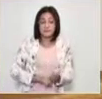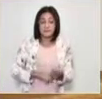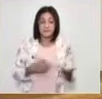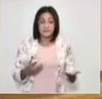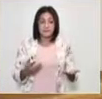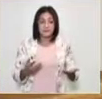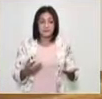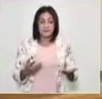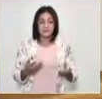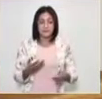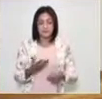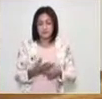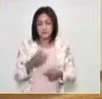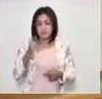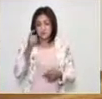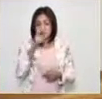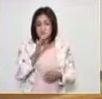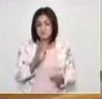enorme dificultad